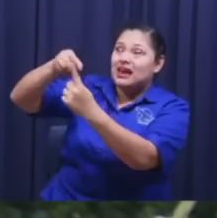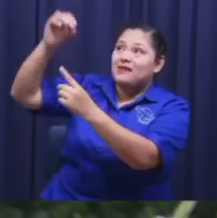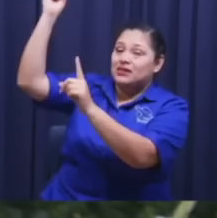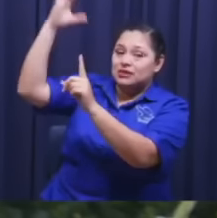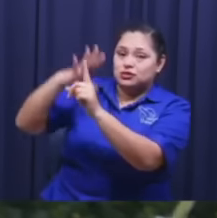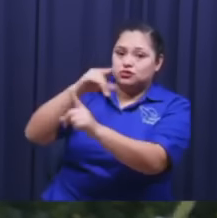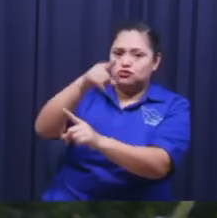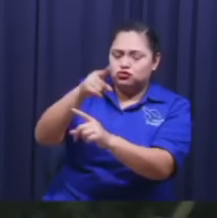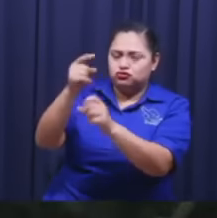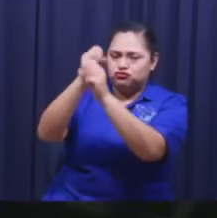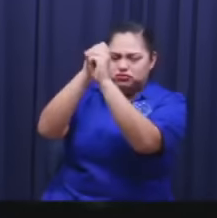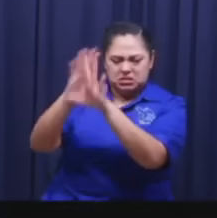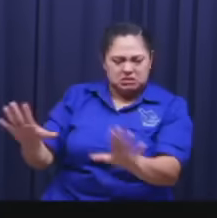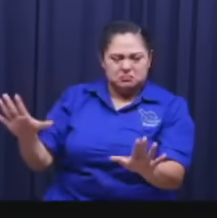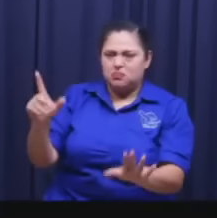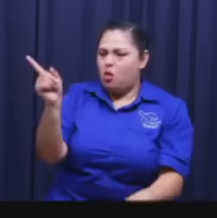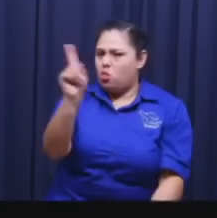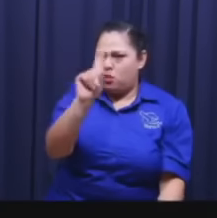rindas.